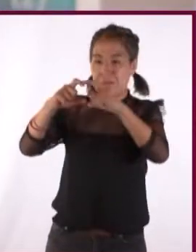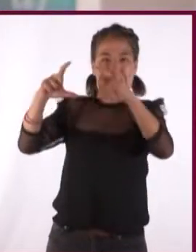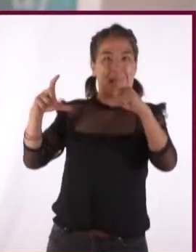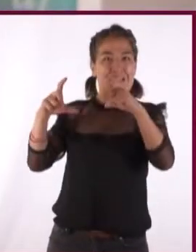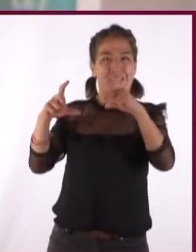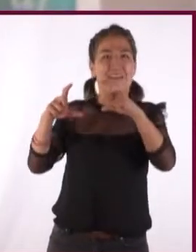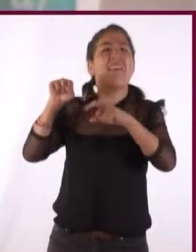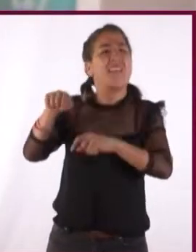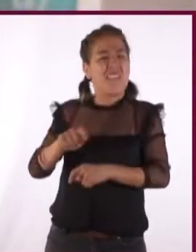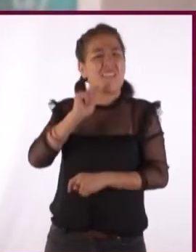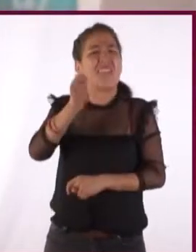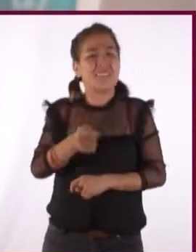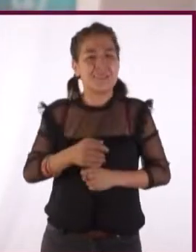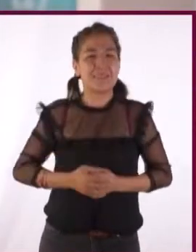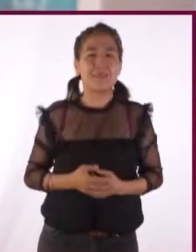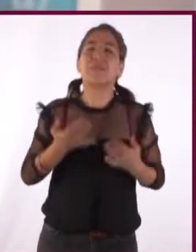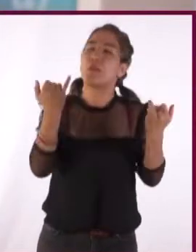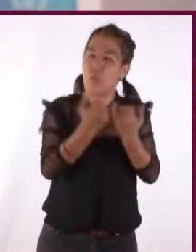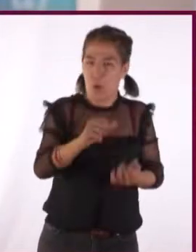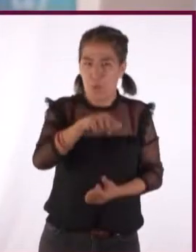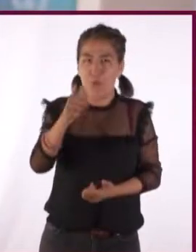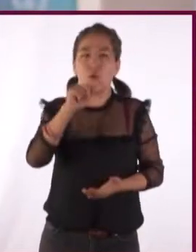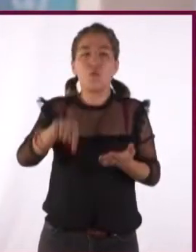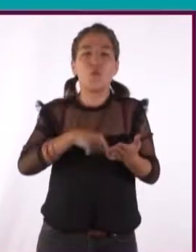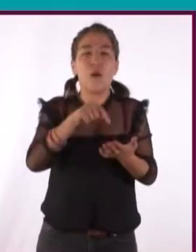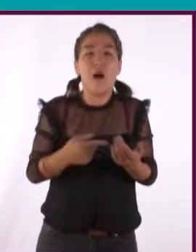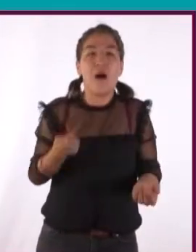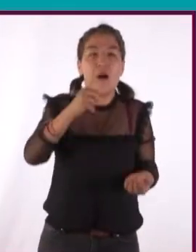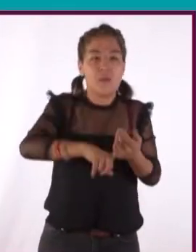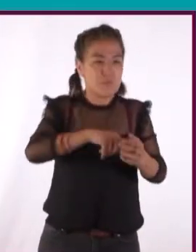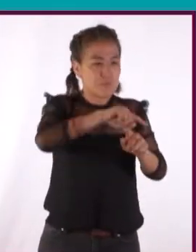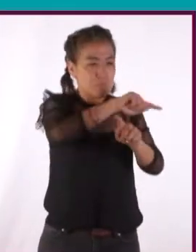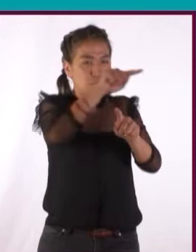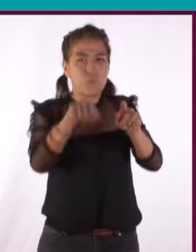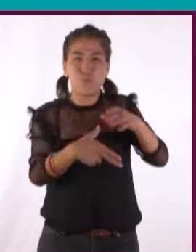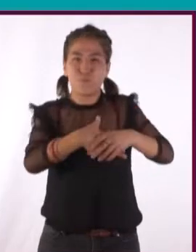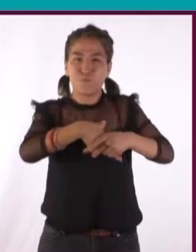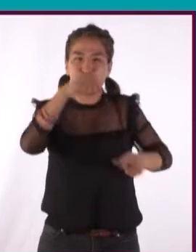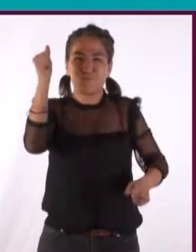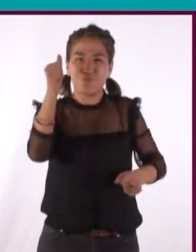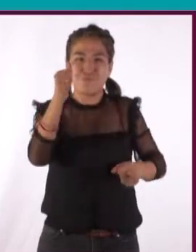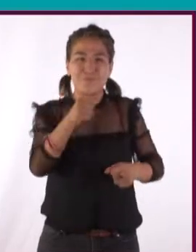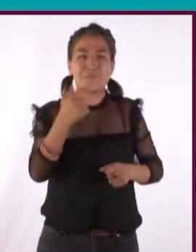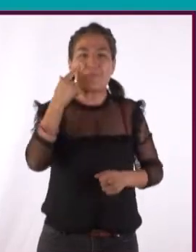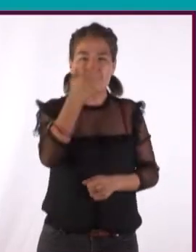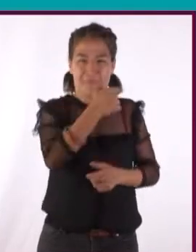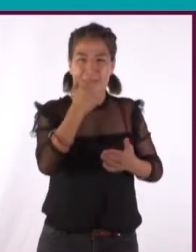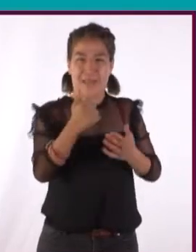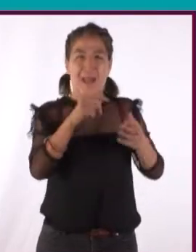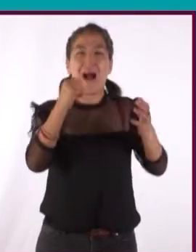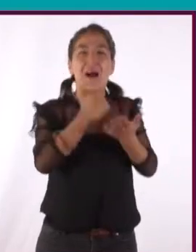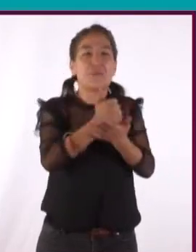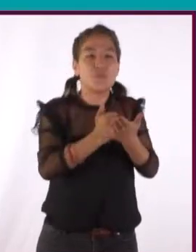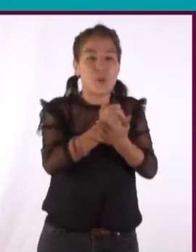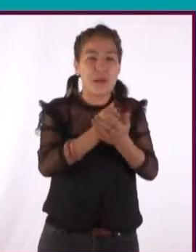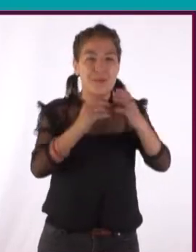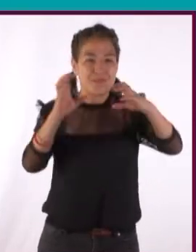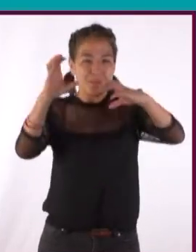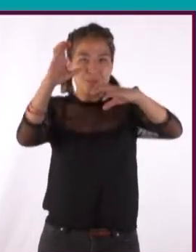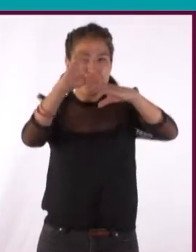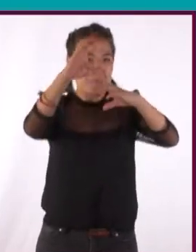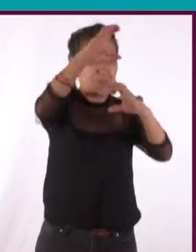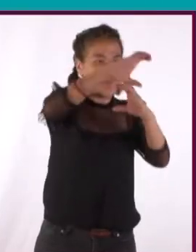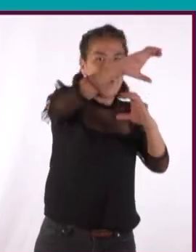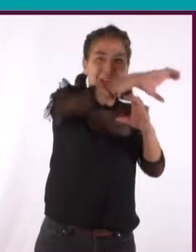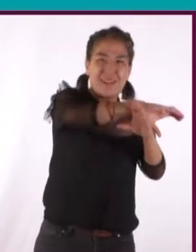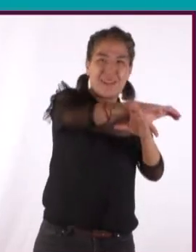Otra explicación a esta ilusión es el espacio que hay alrededor de los círculos rojos. Mira, los círculos azules que están más